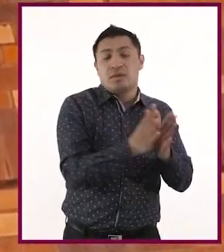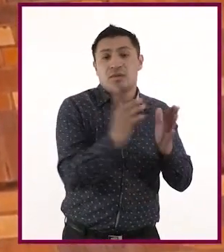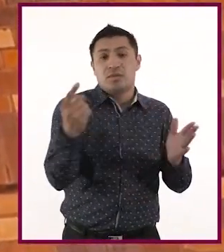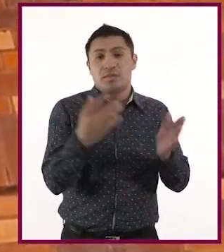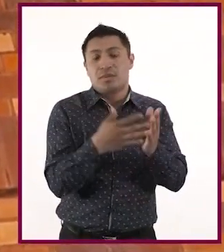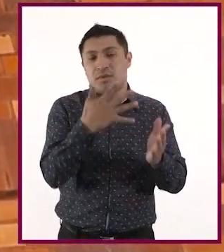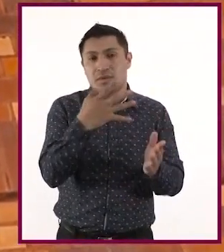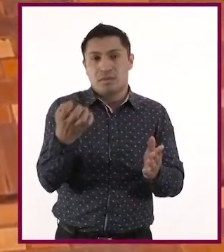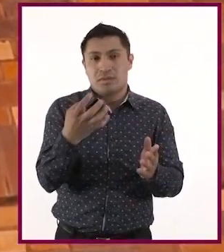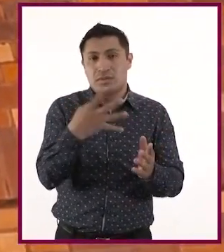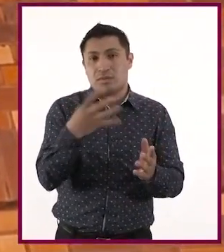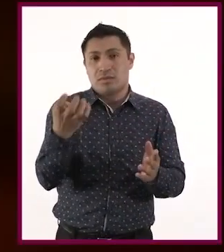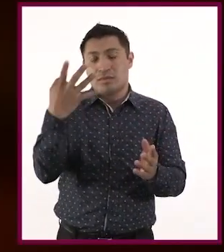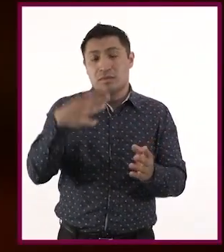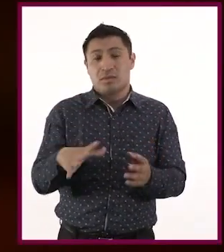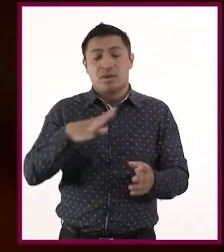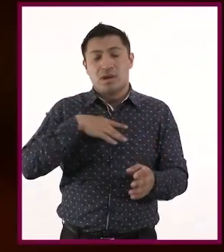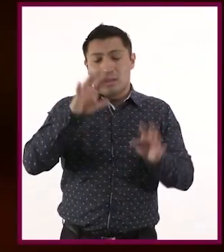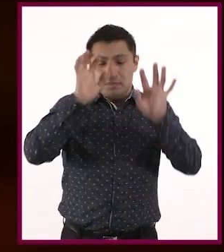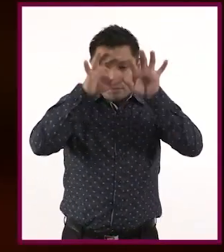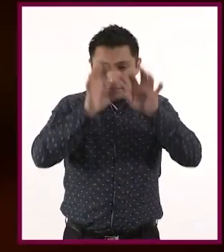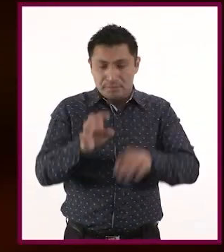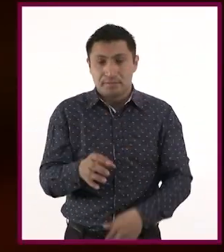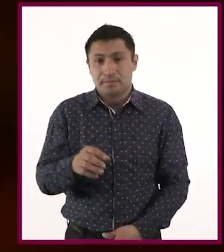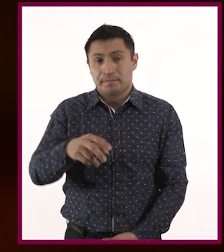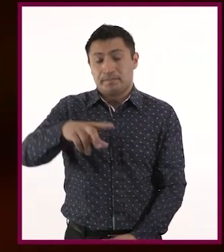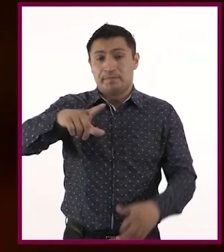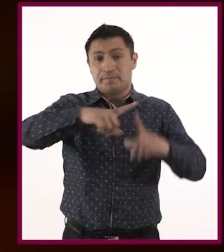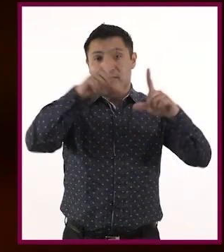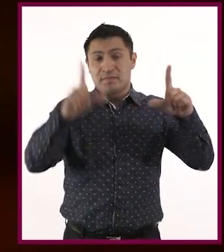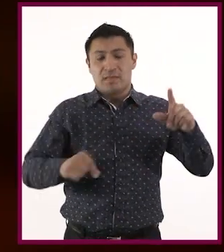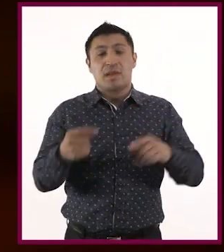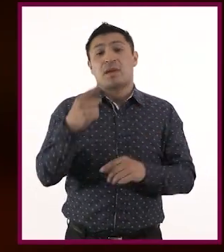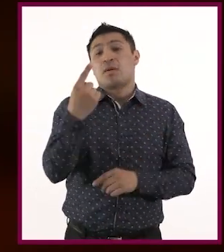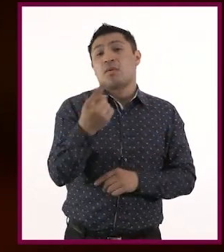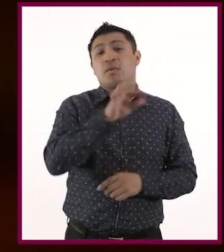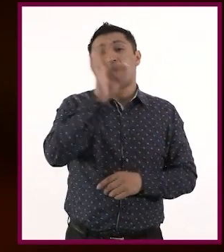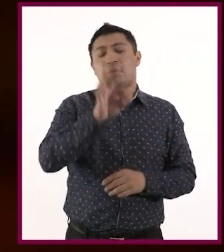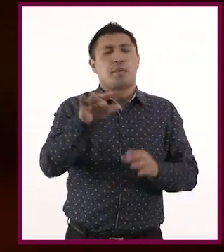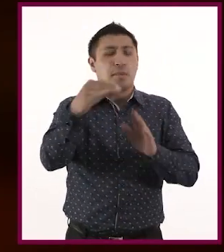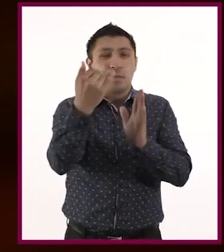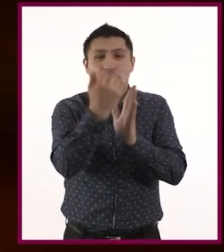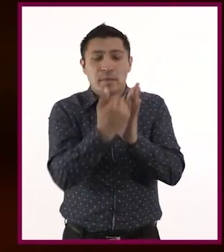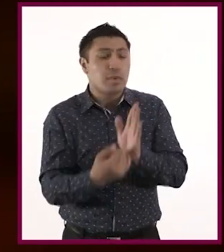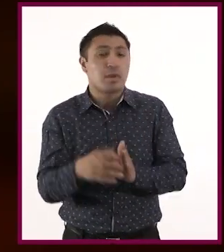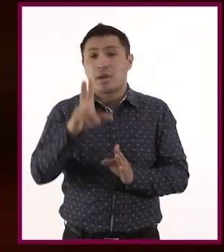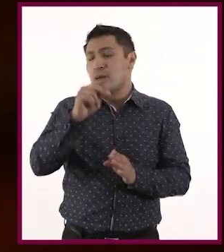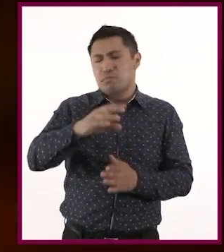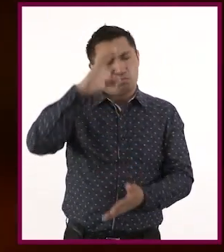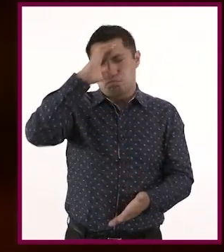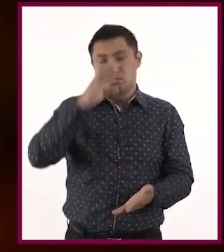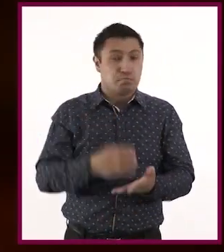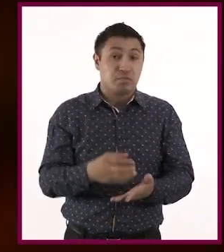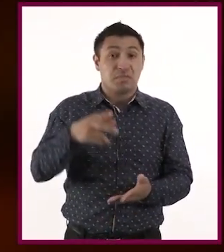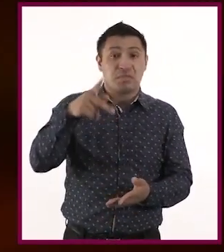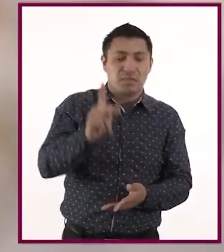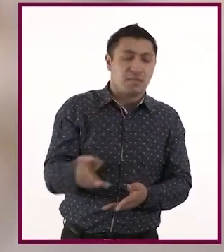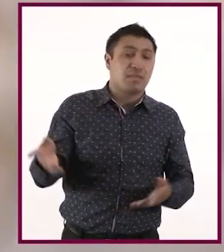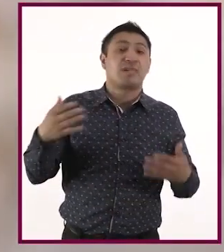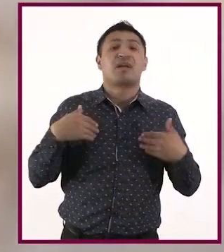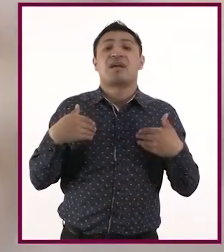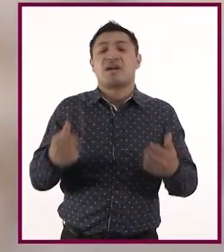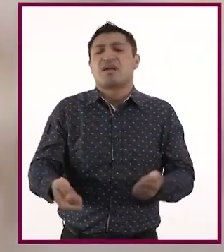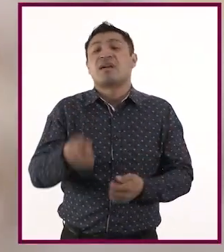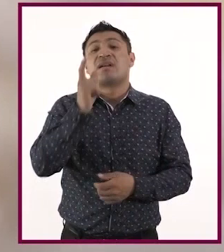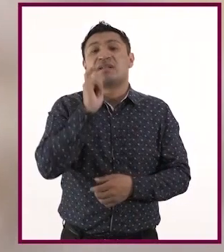1910 registraron en el ámbito nacional un porcentaje menor del 1% de población no católica. Pero para comprender